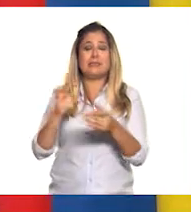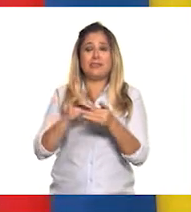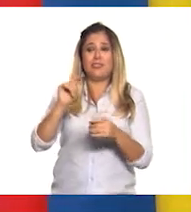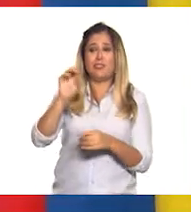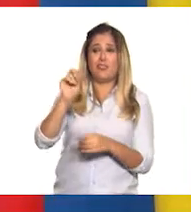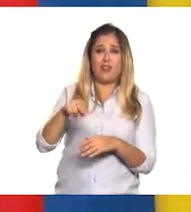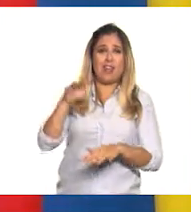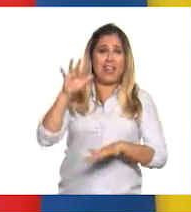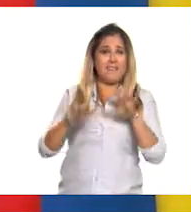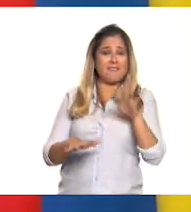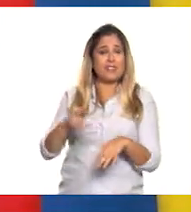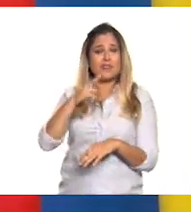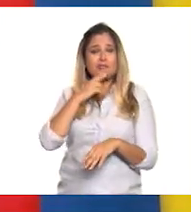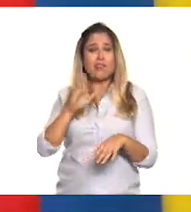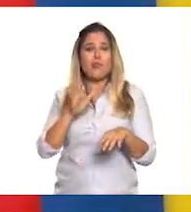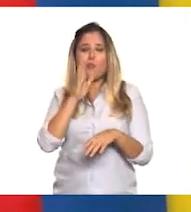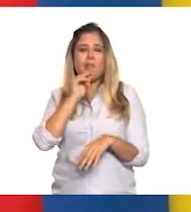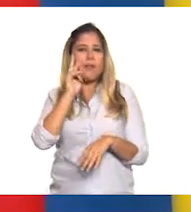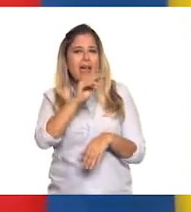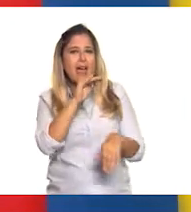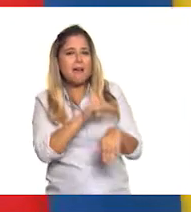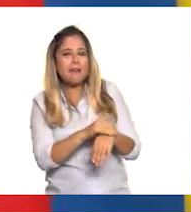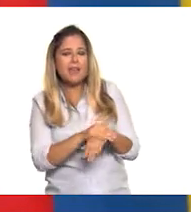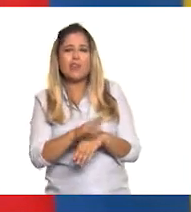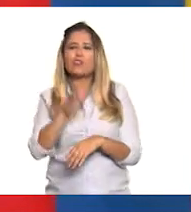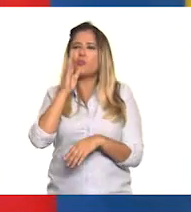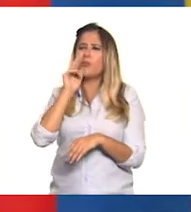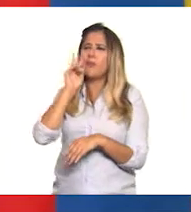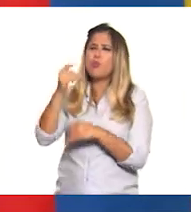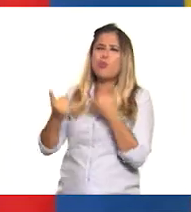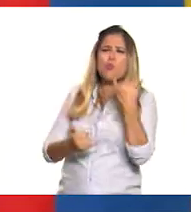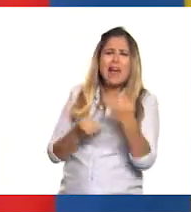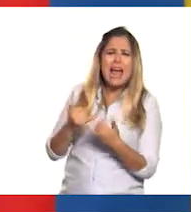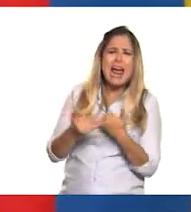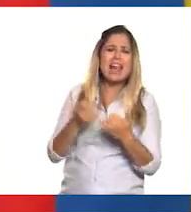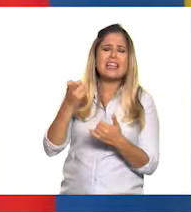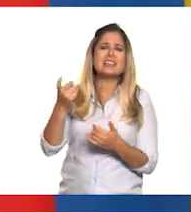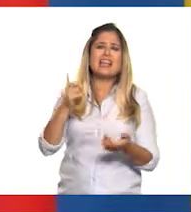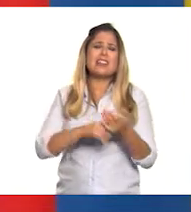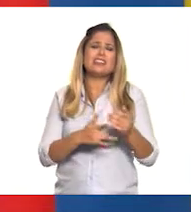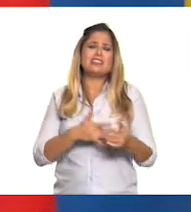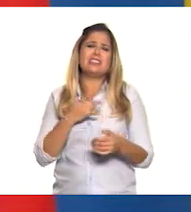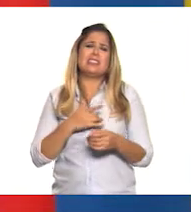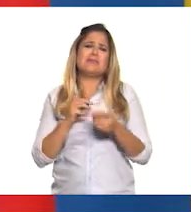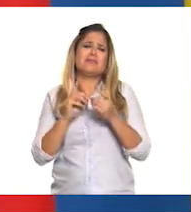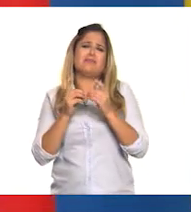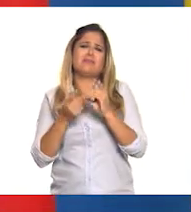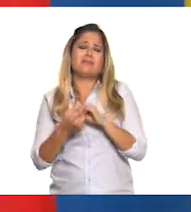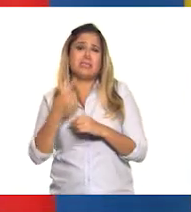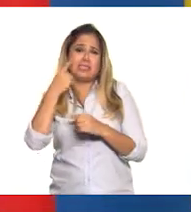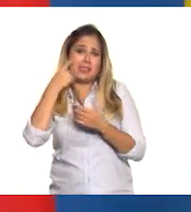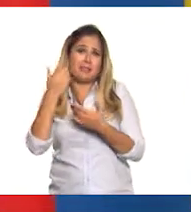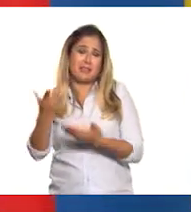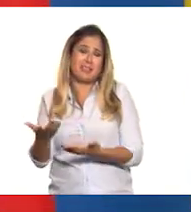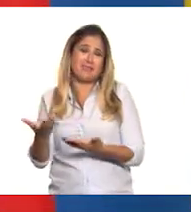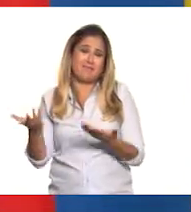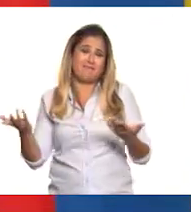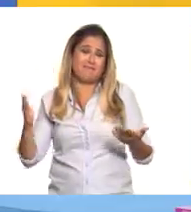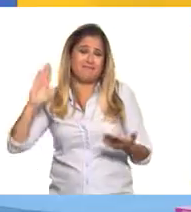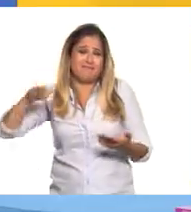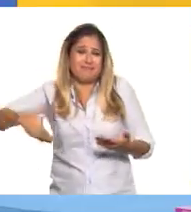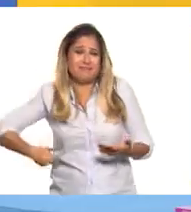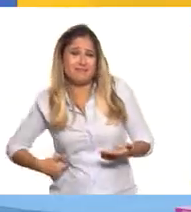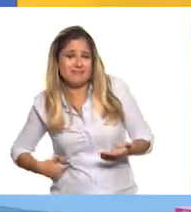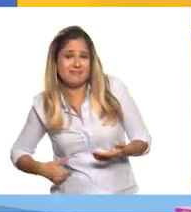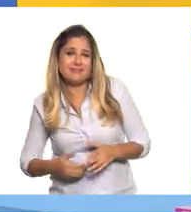a veces por no poder ver a sus amigos, ir a la escuela y jugar, pues ya ve que hasta se lastimó. Muy cierto. Me parece